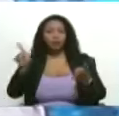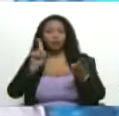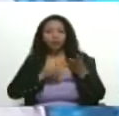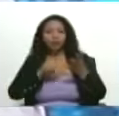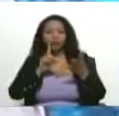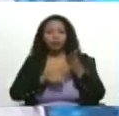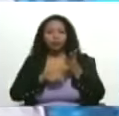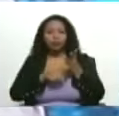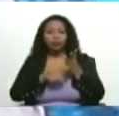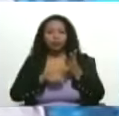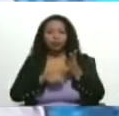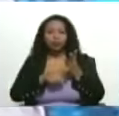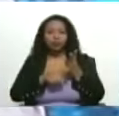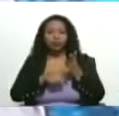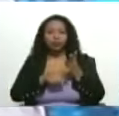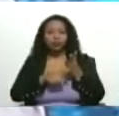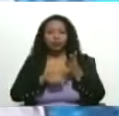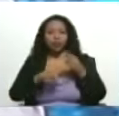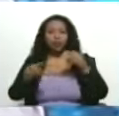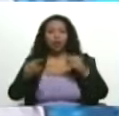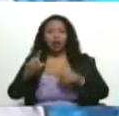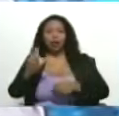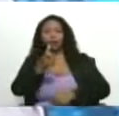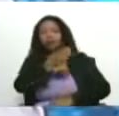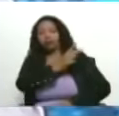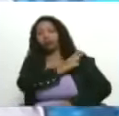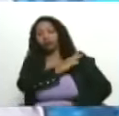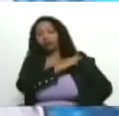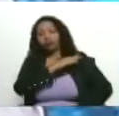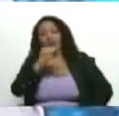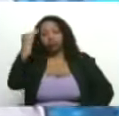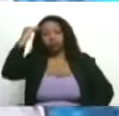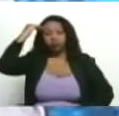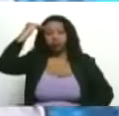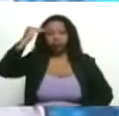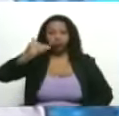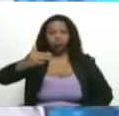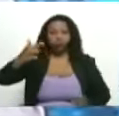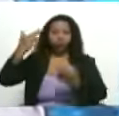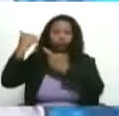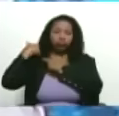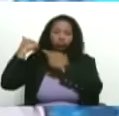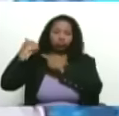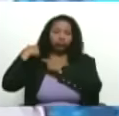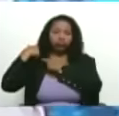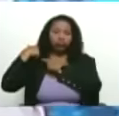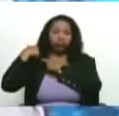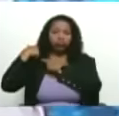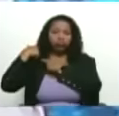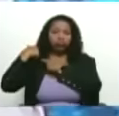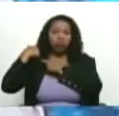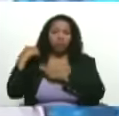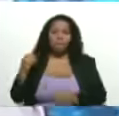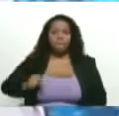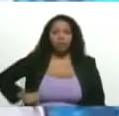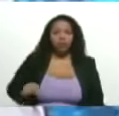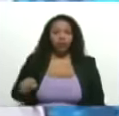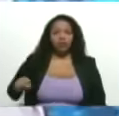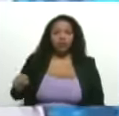lugar, el general Rubén Santiago Cervigna, comandante general de la Policía